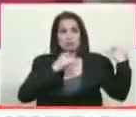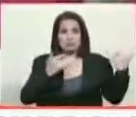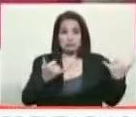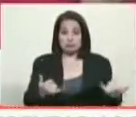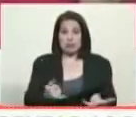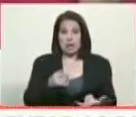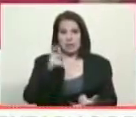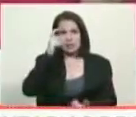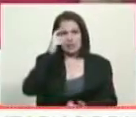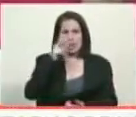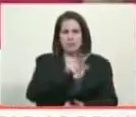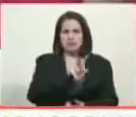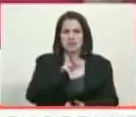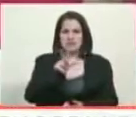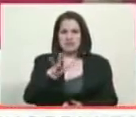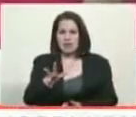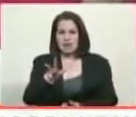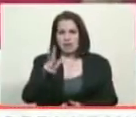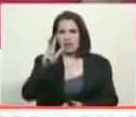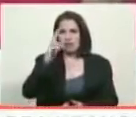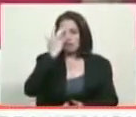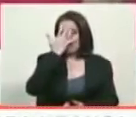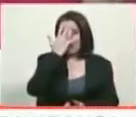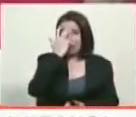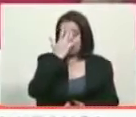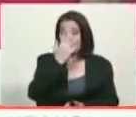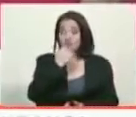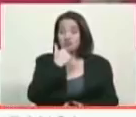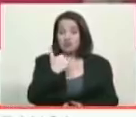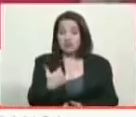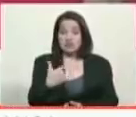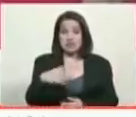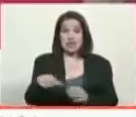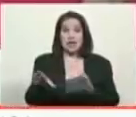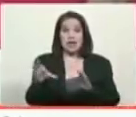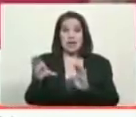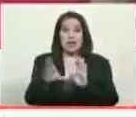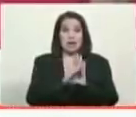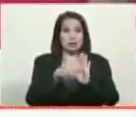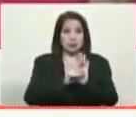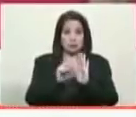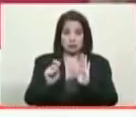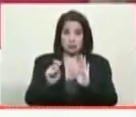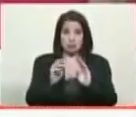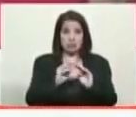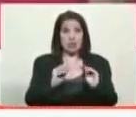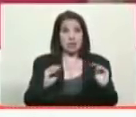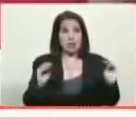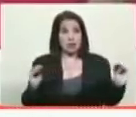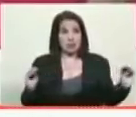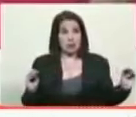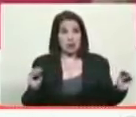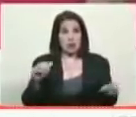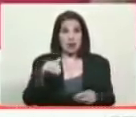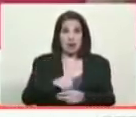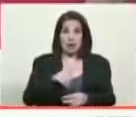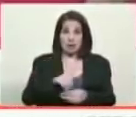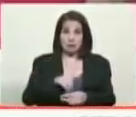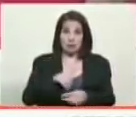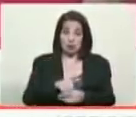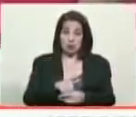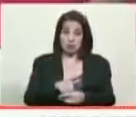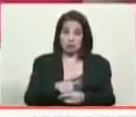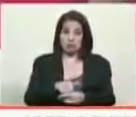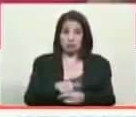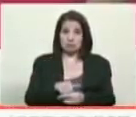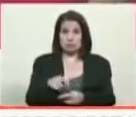día 23 de febrero, según esta Constitución, él debería estar llamando a elección.